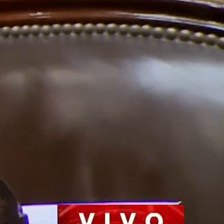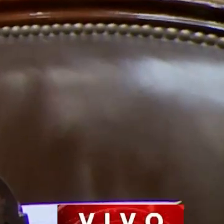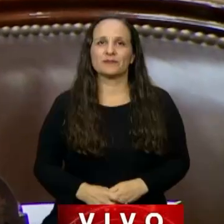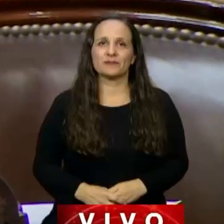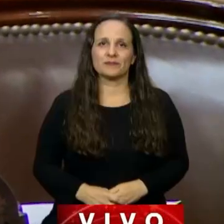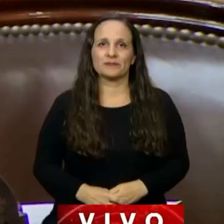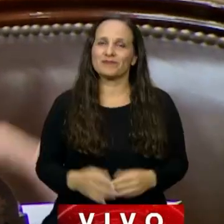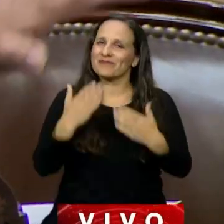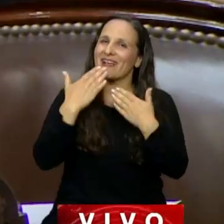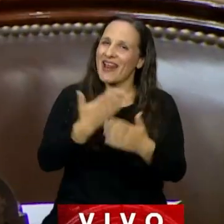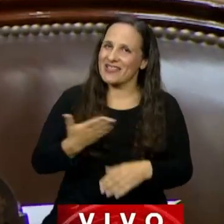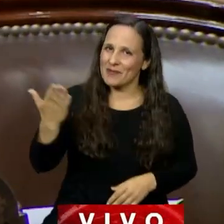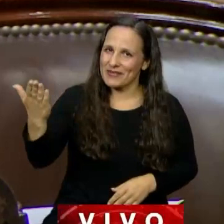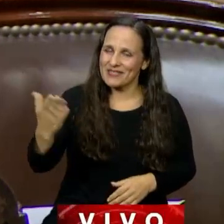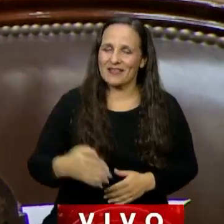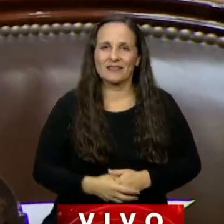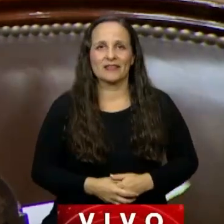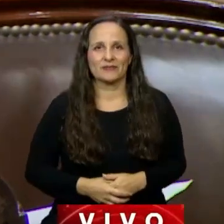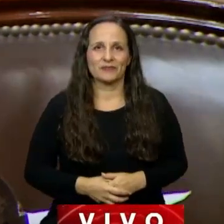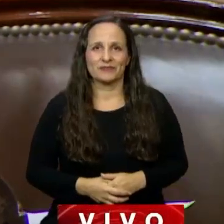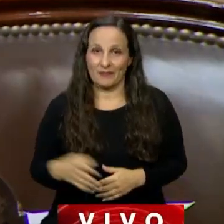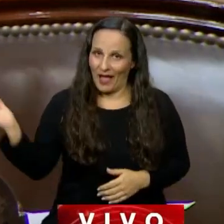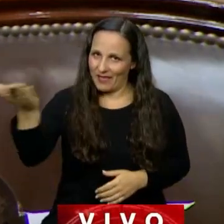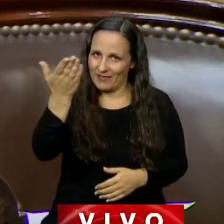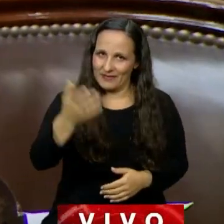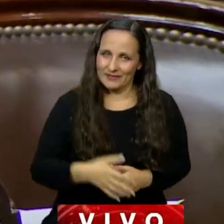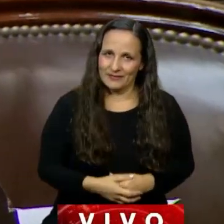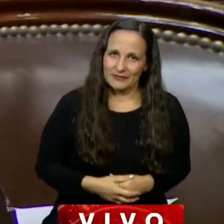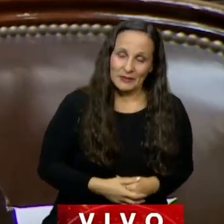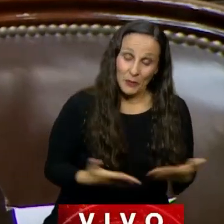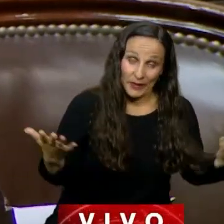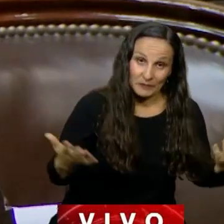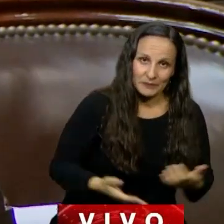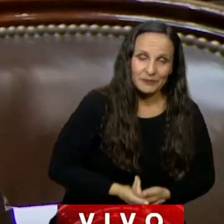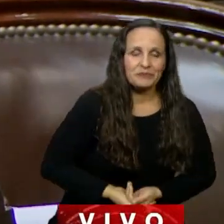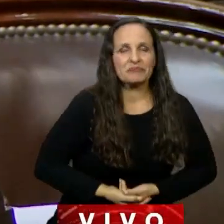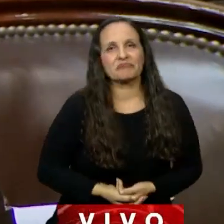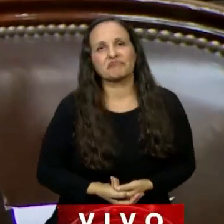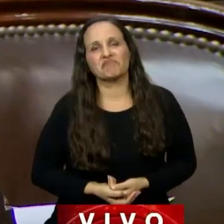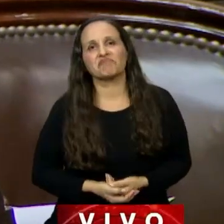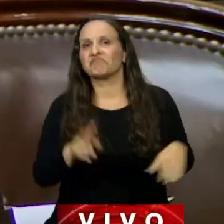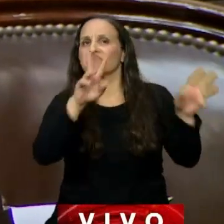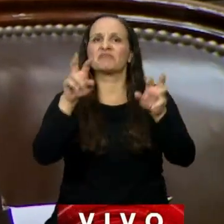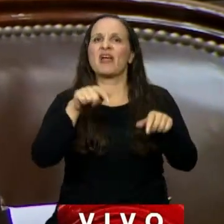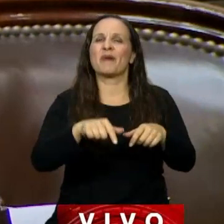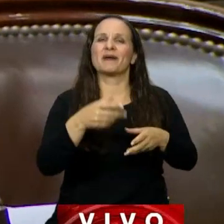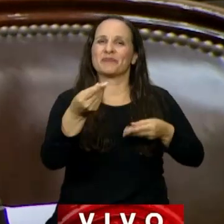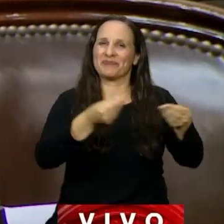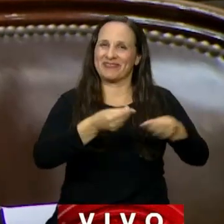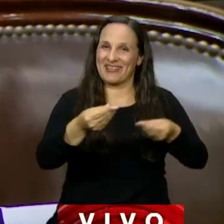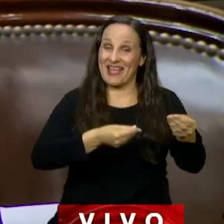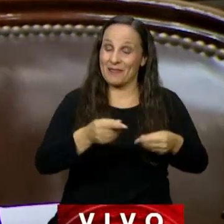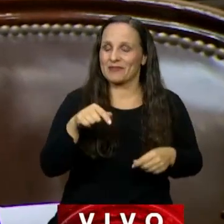Gracias, señor presidente. Adelante. Bien. Estamos tratando el presupuesto de la Administración